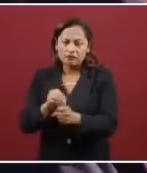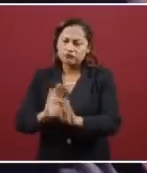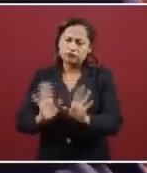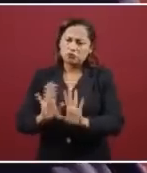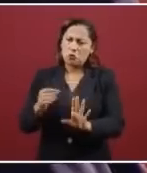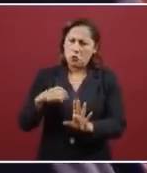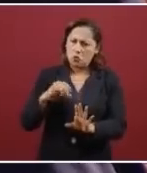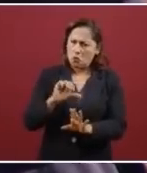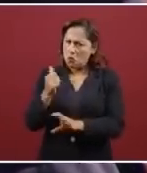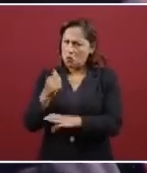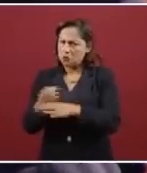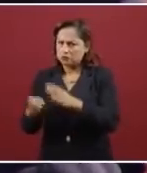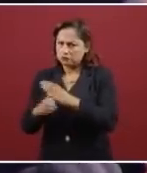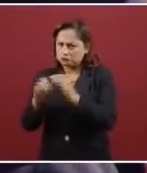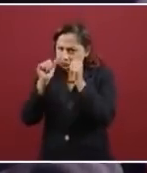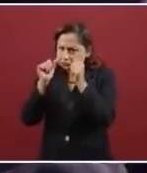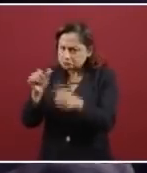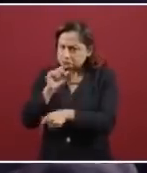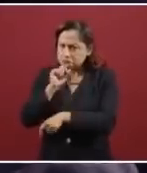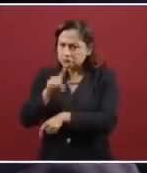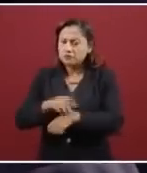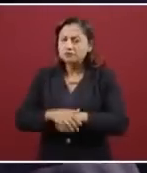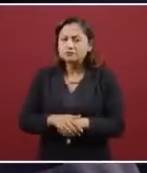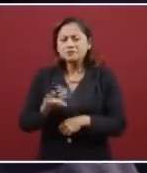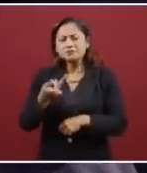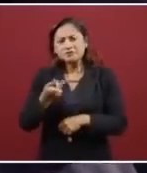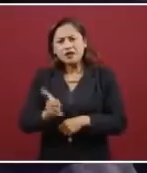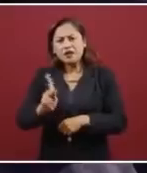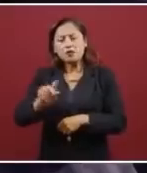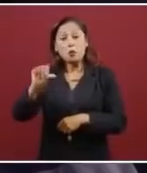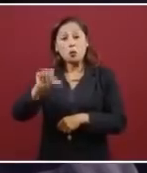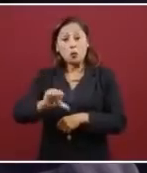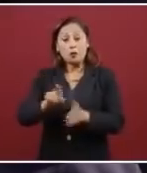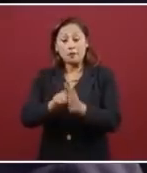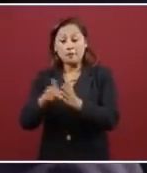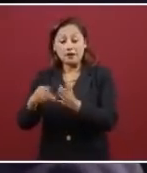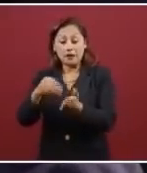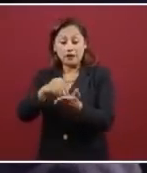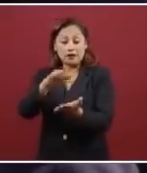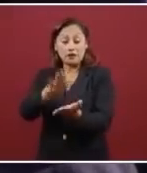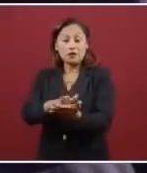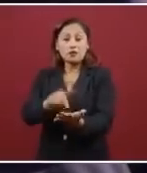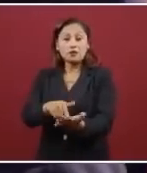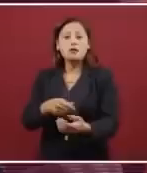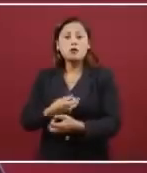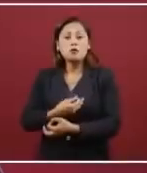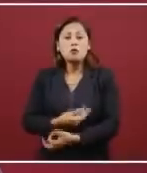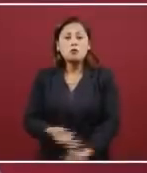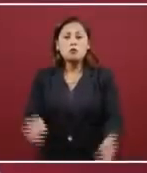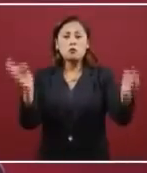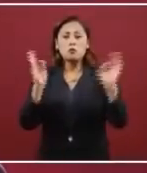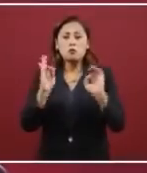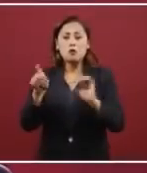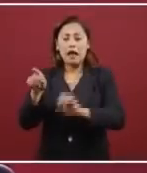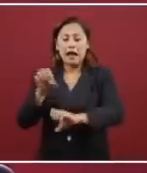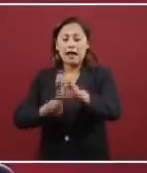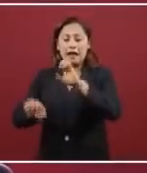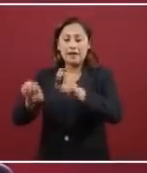aparece en el mismo periódico de que gana la licitación su